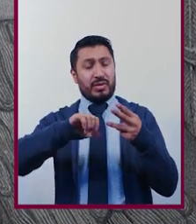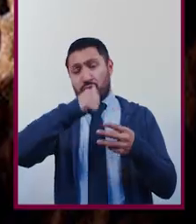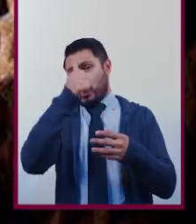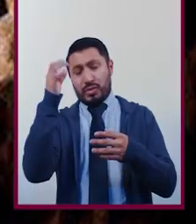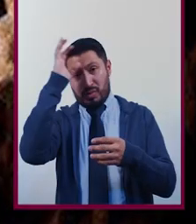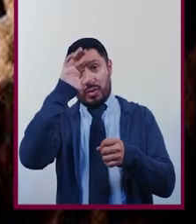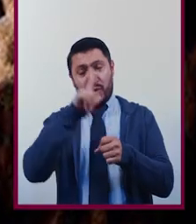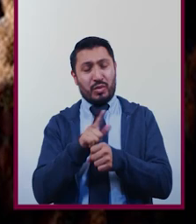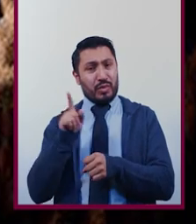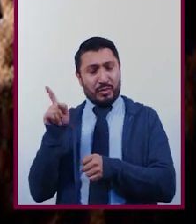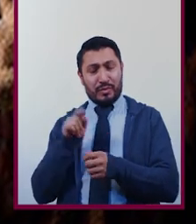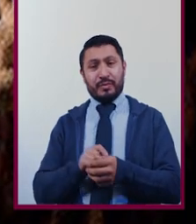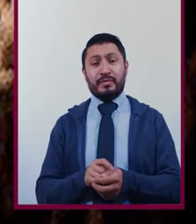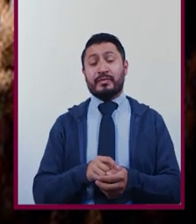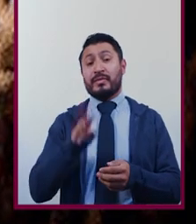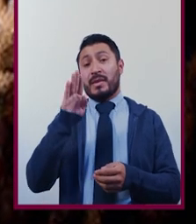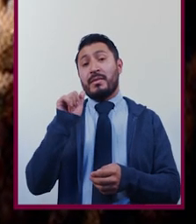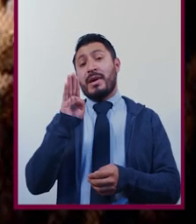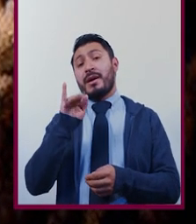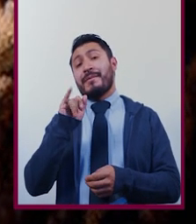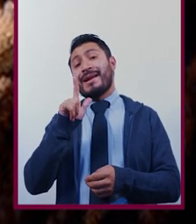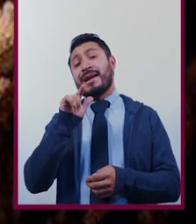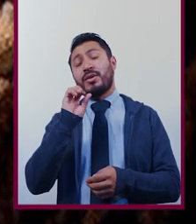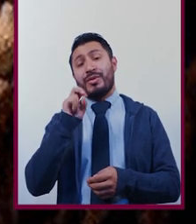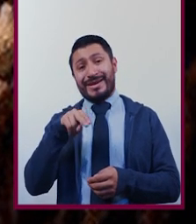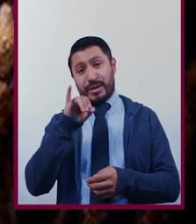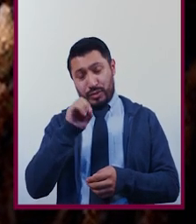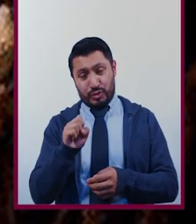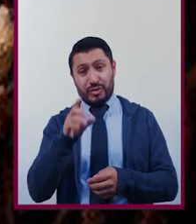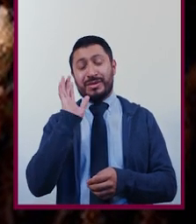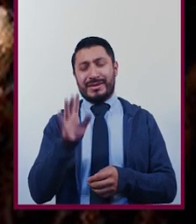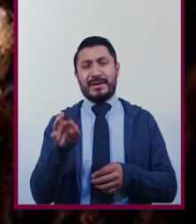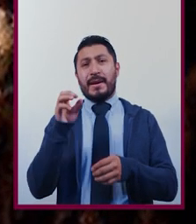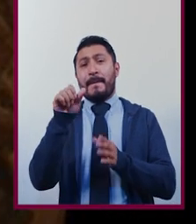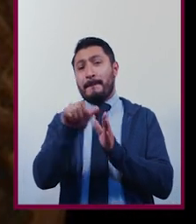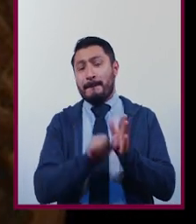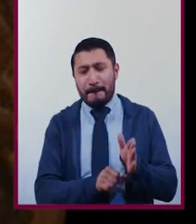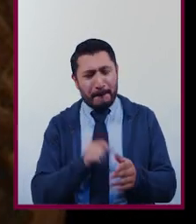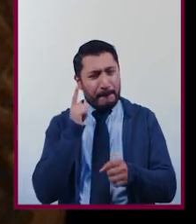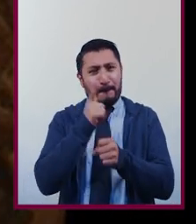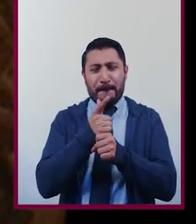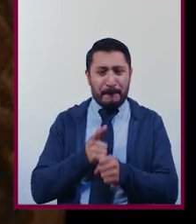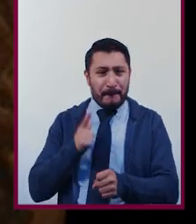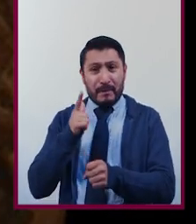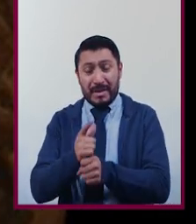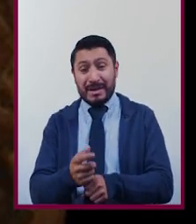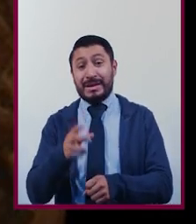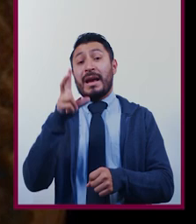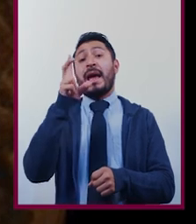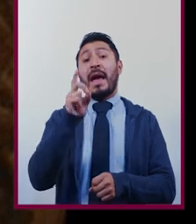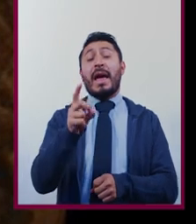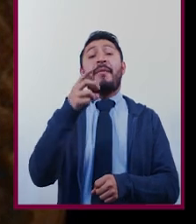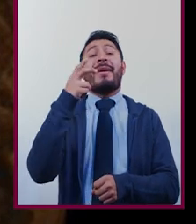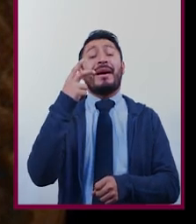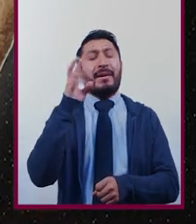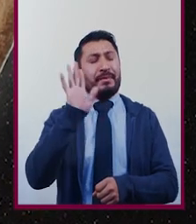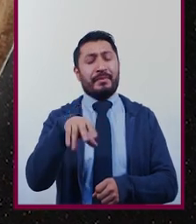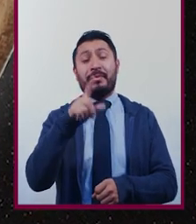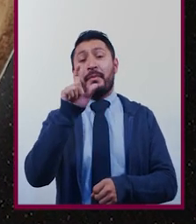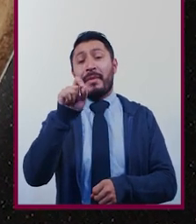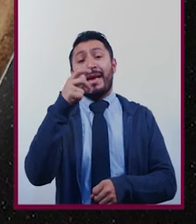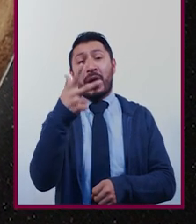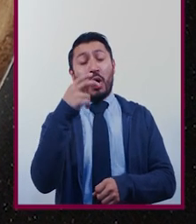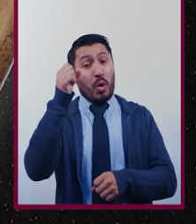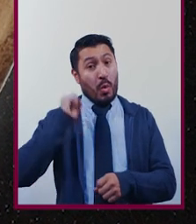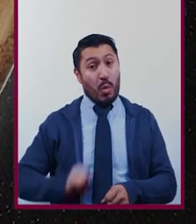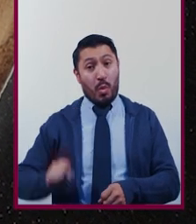Oriente. Los babilonios ya medían con exactitud la duración de los meses. Esto hace 28 siglos. A